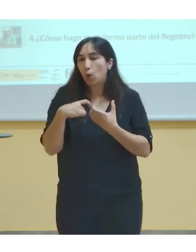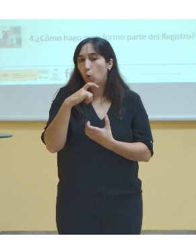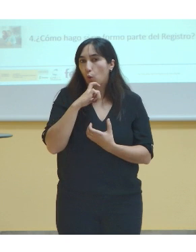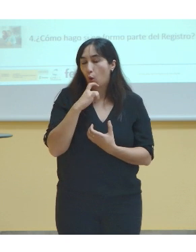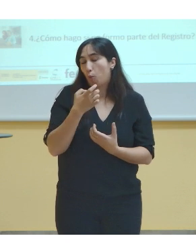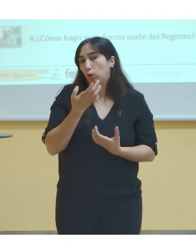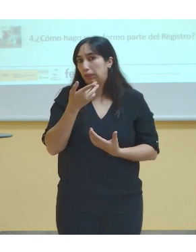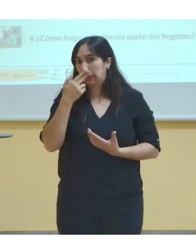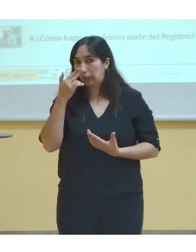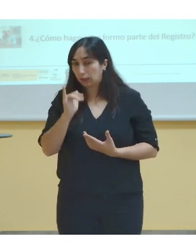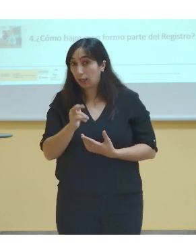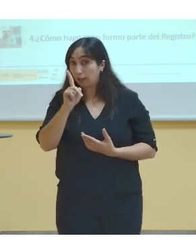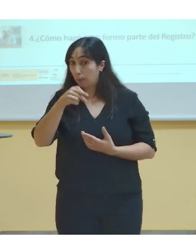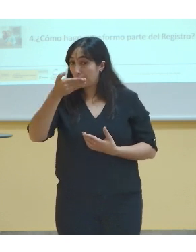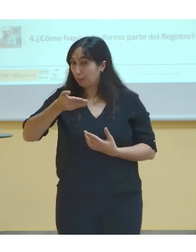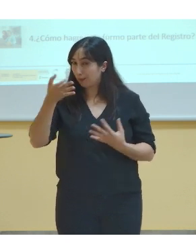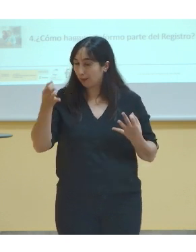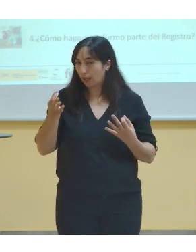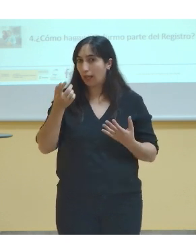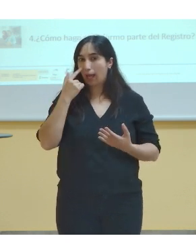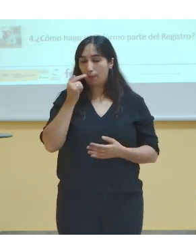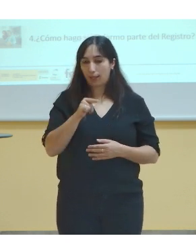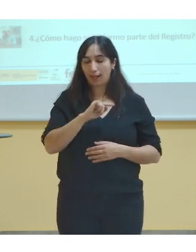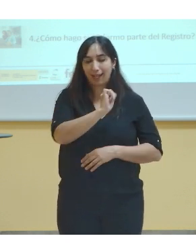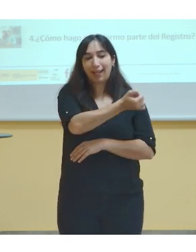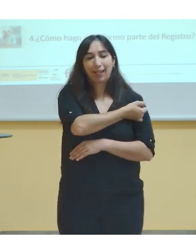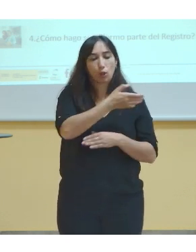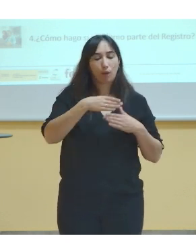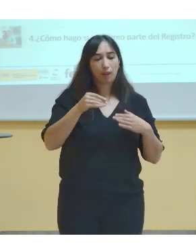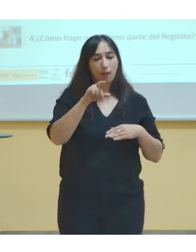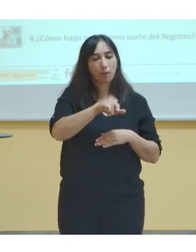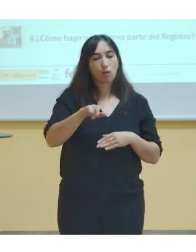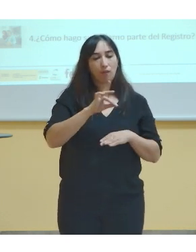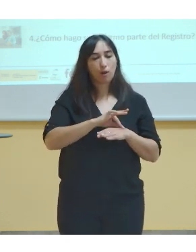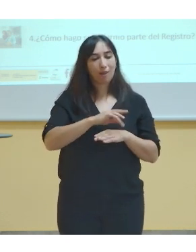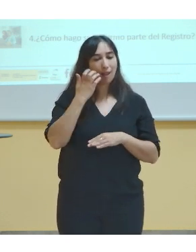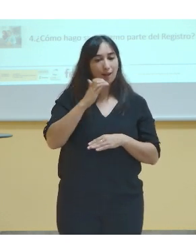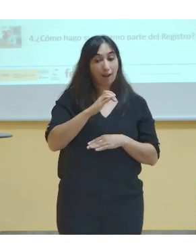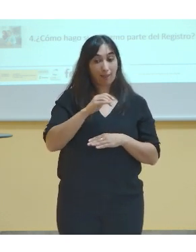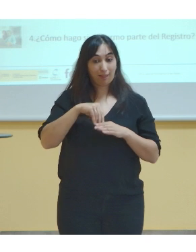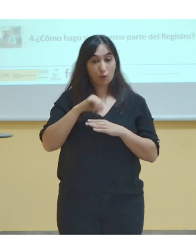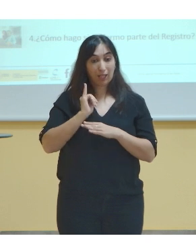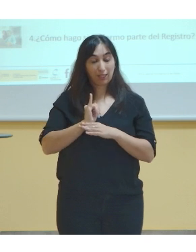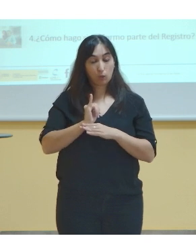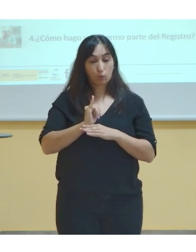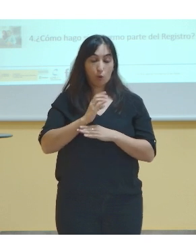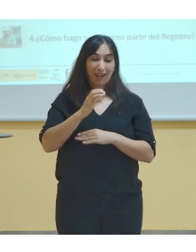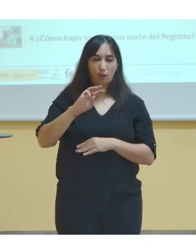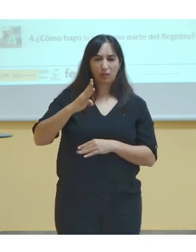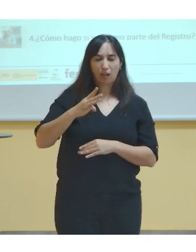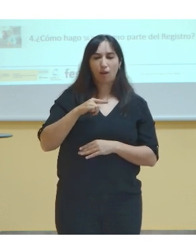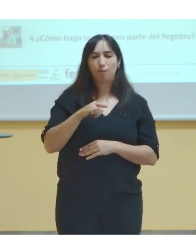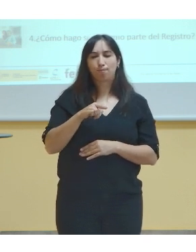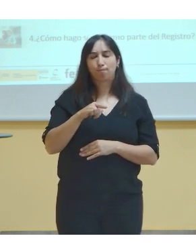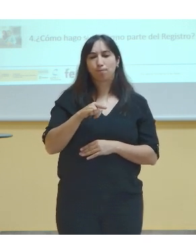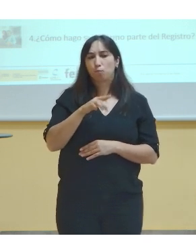personas interesadas y, muy importante, por qué vía el registro de pacientes con enfermedades raras del Instituto de Salud Carlos III. ¿Por qué decíamos que